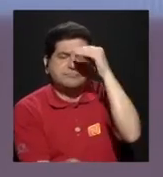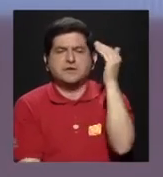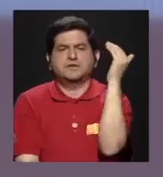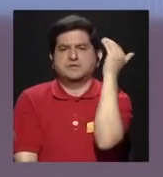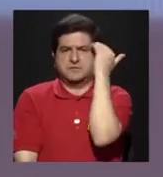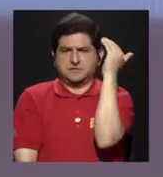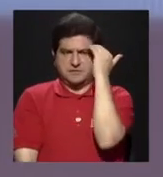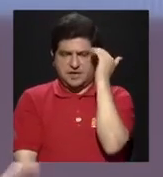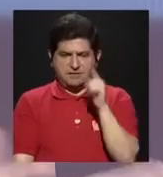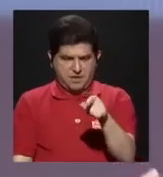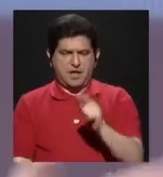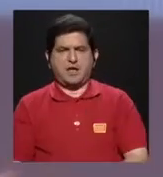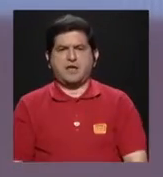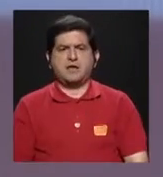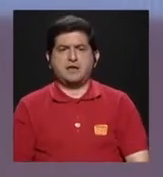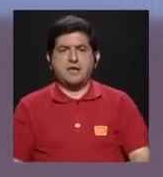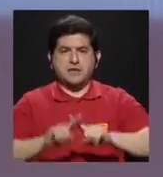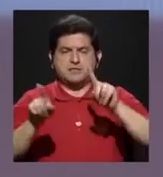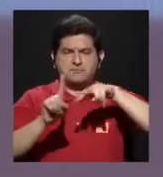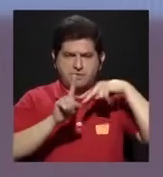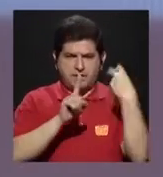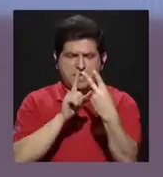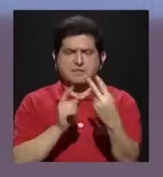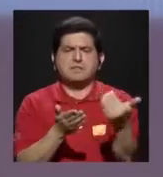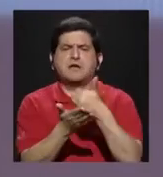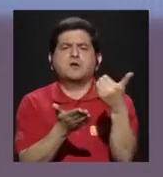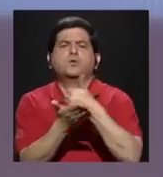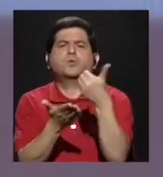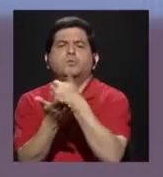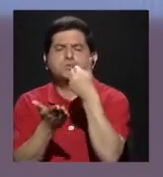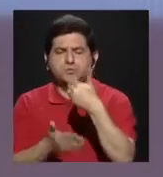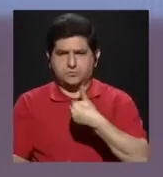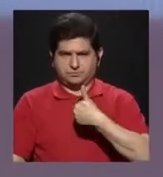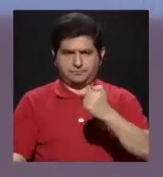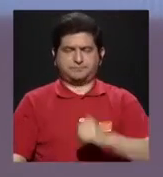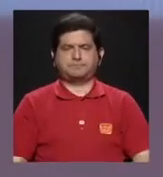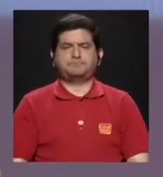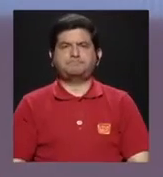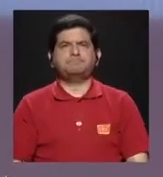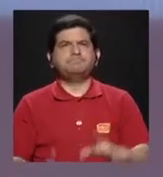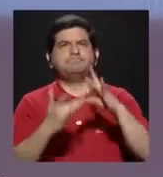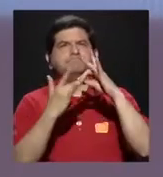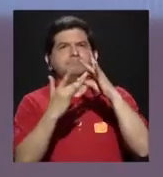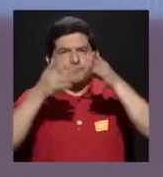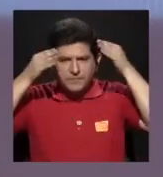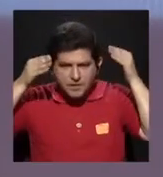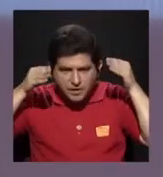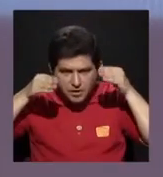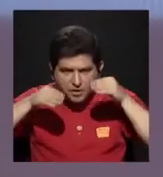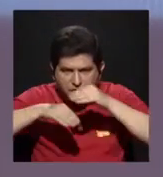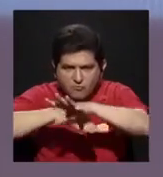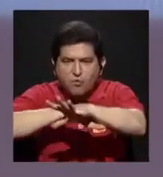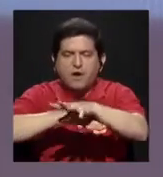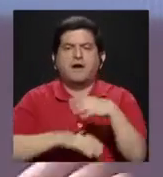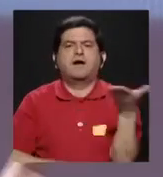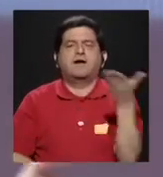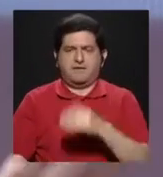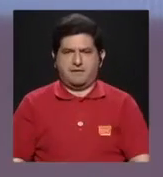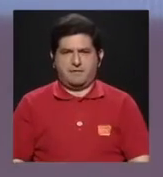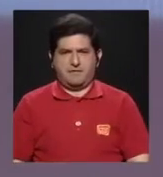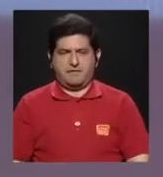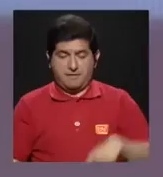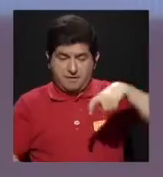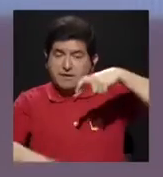conozcan sus recursos desde otro punto de vista. Entonces, más que todo, estamos orientados a, bueno, en